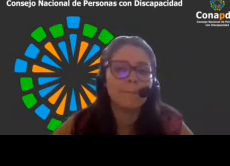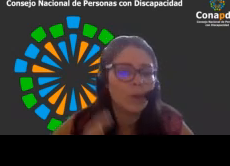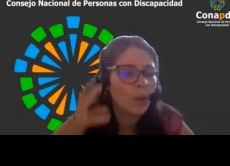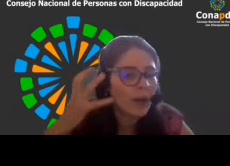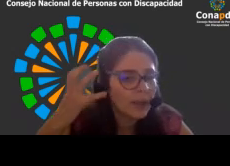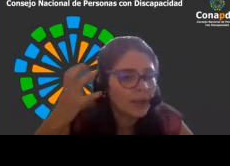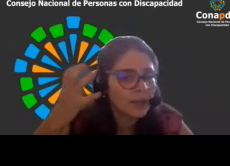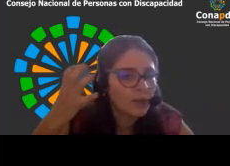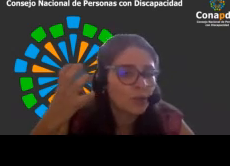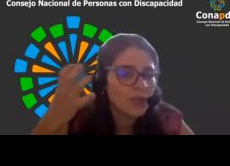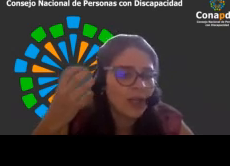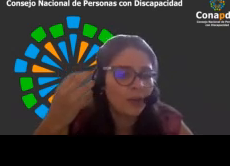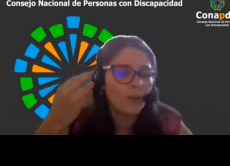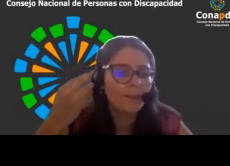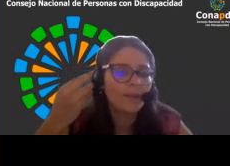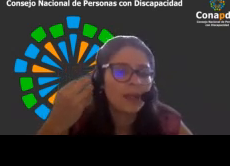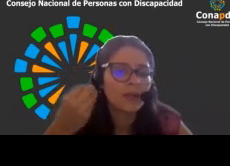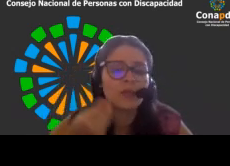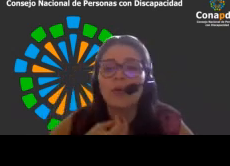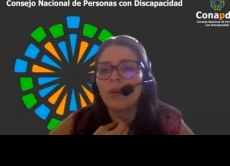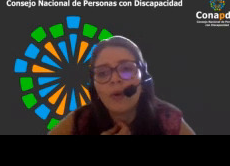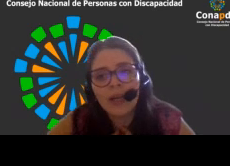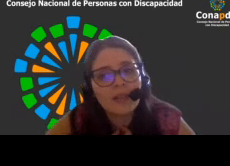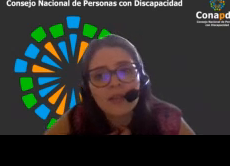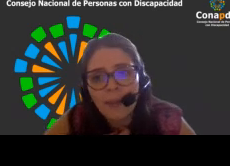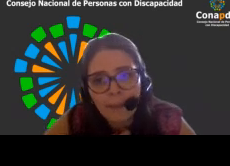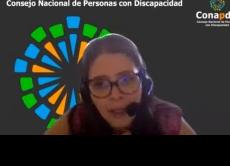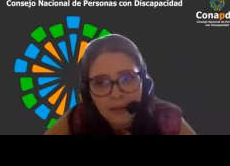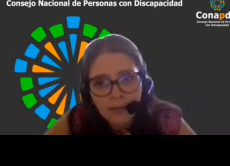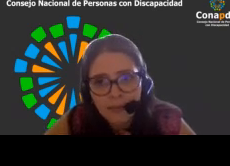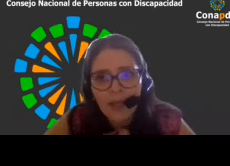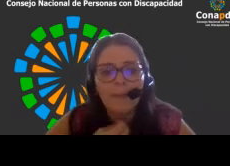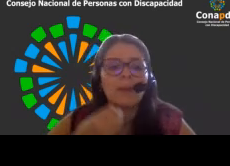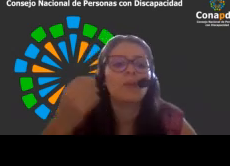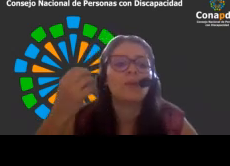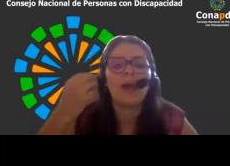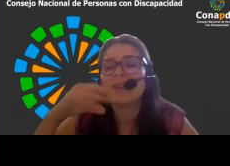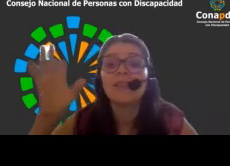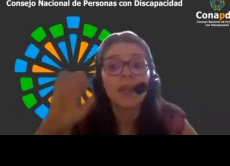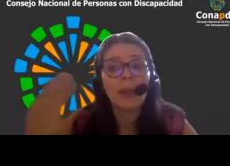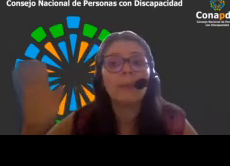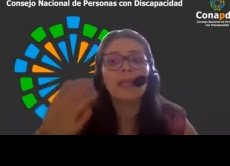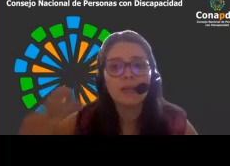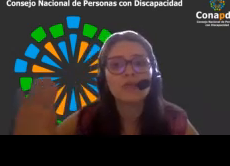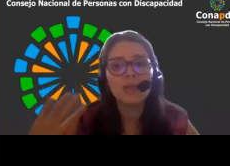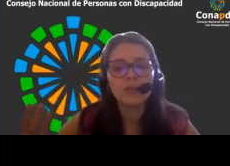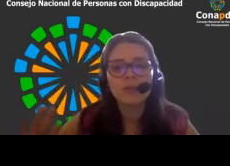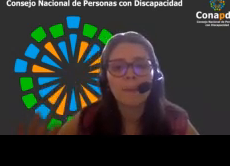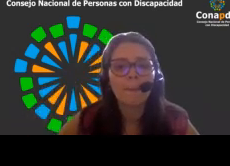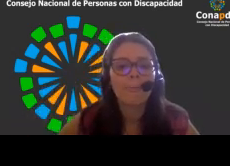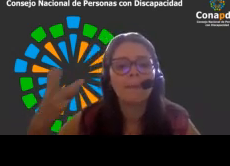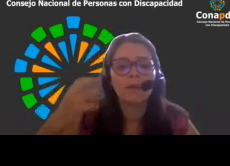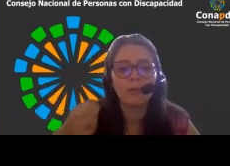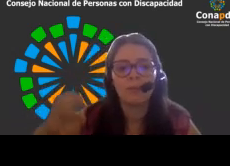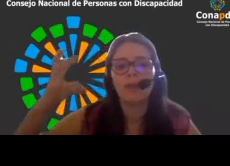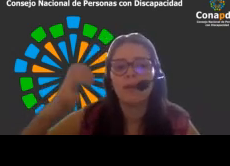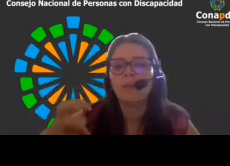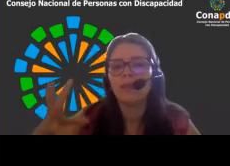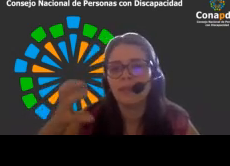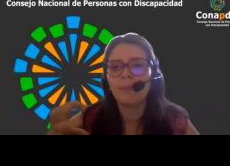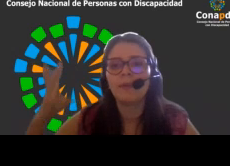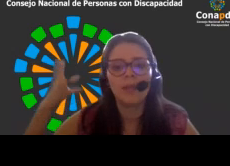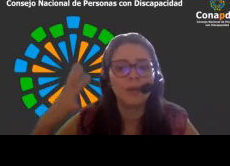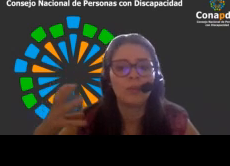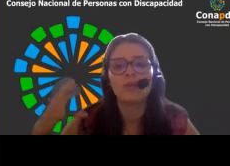no han escuchado sus cuerdas vocales están bien pero a veces se emiten sonidos pero no